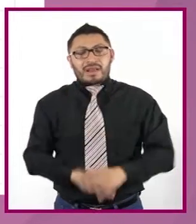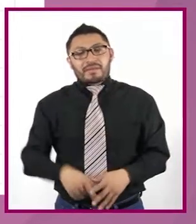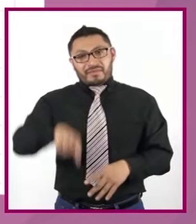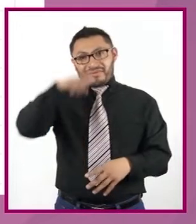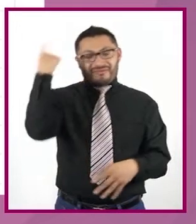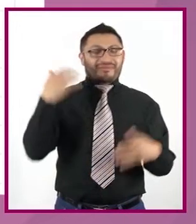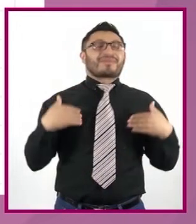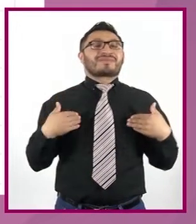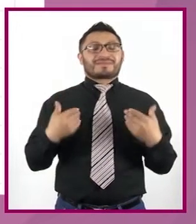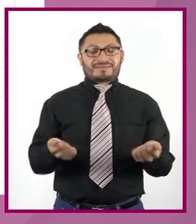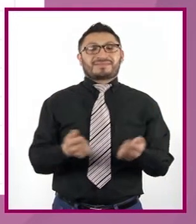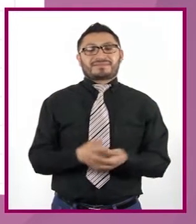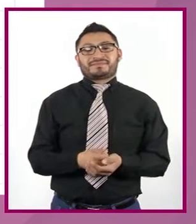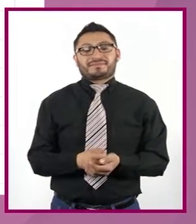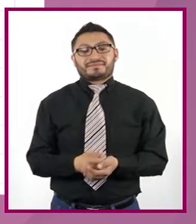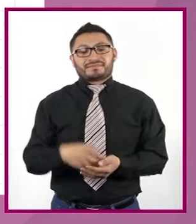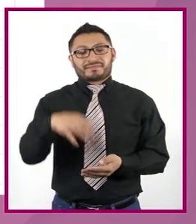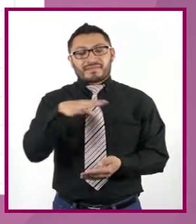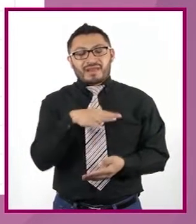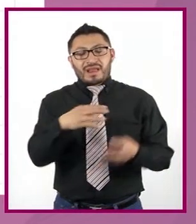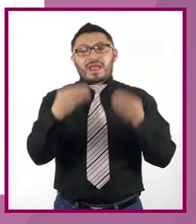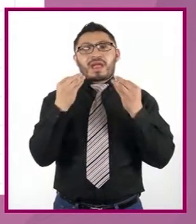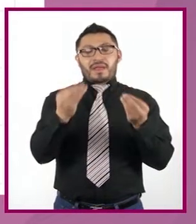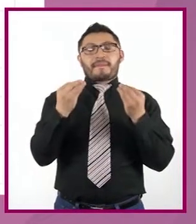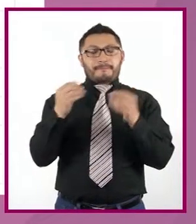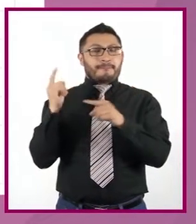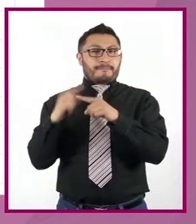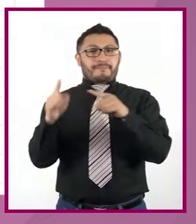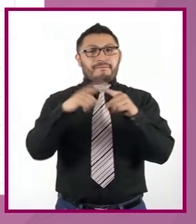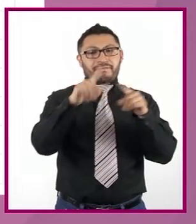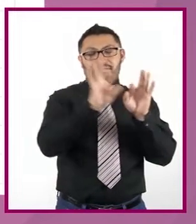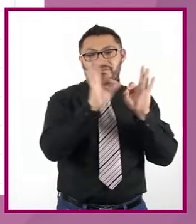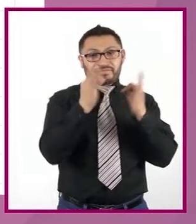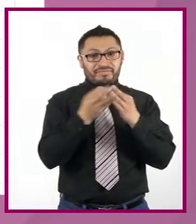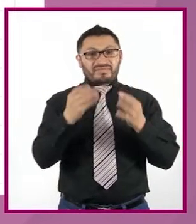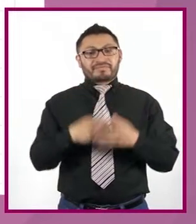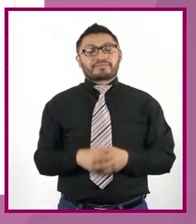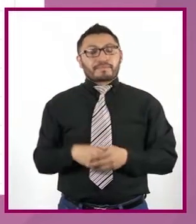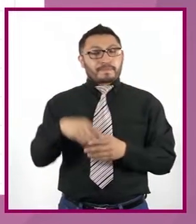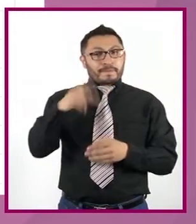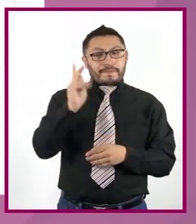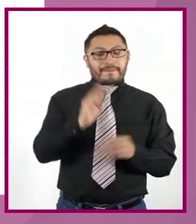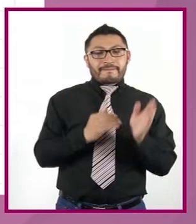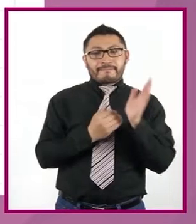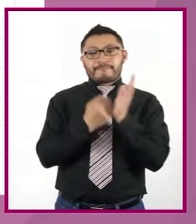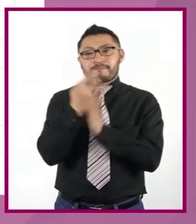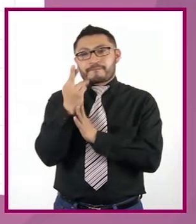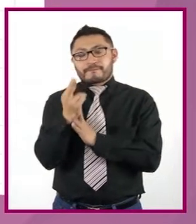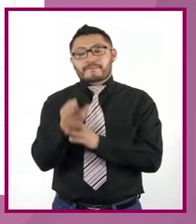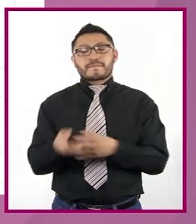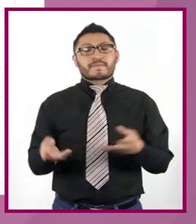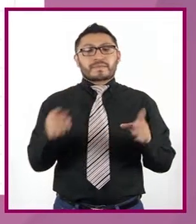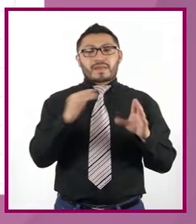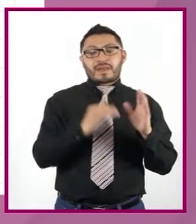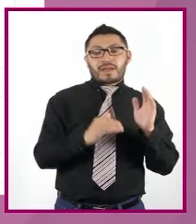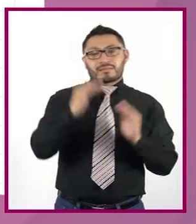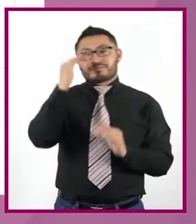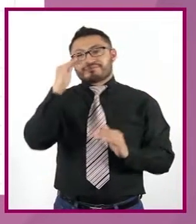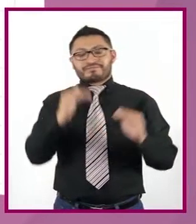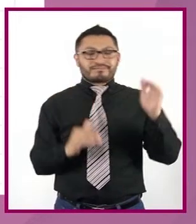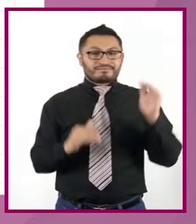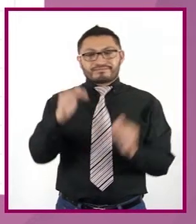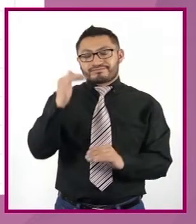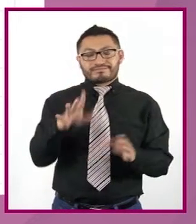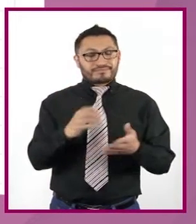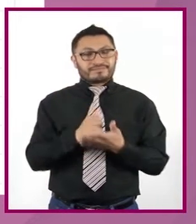de comprender. Existen muchos tipos de gráficas, pero la mayoría, en mayor o menor grado,